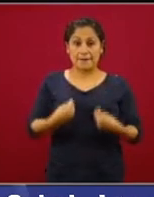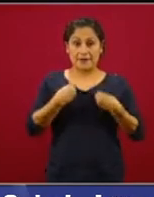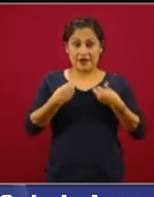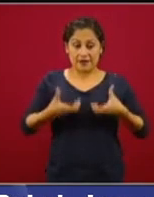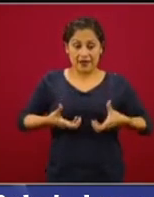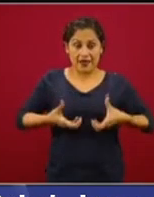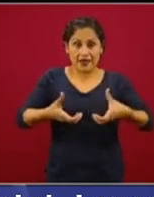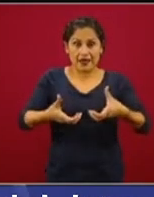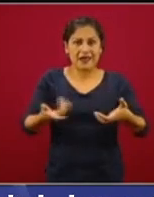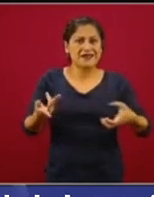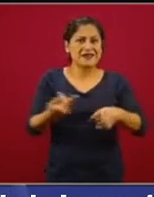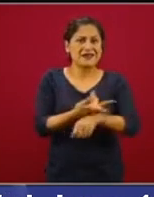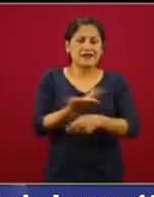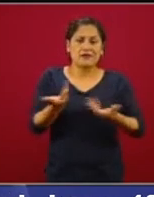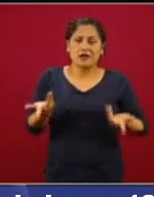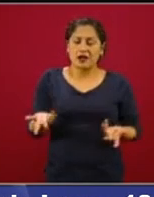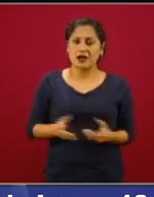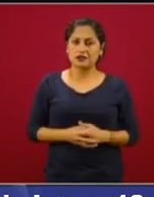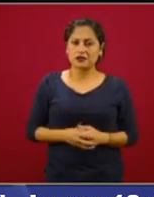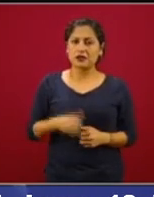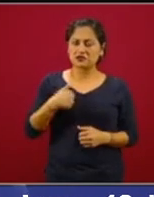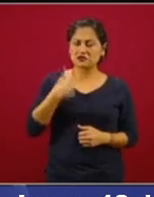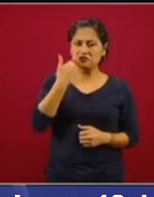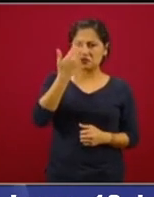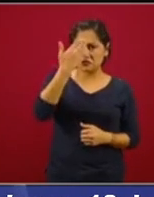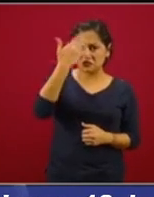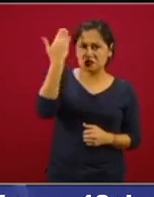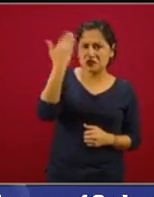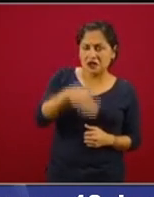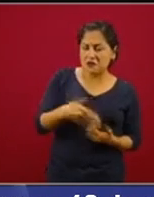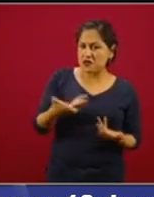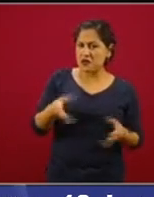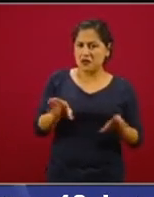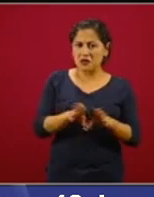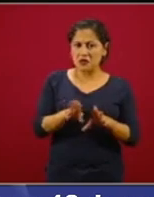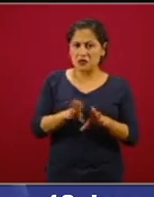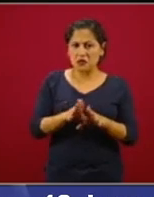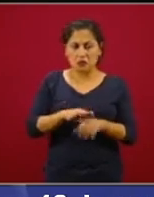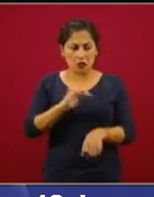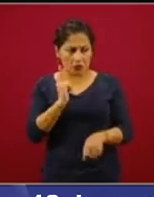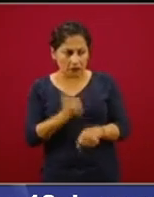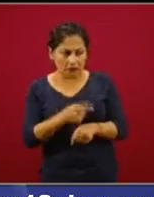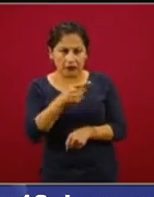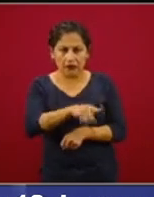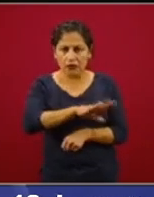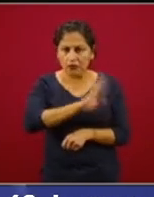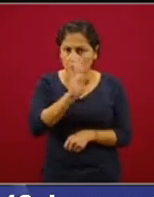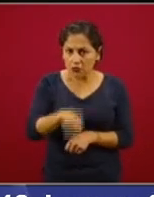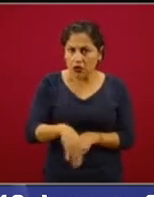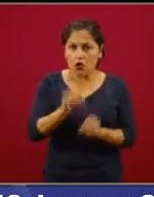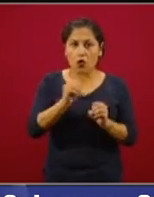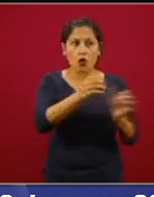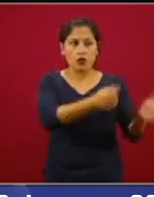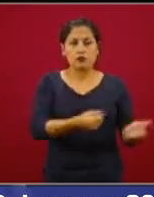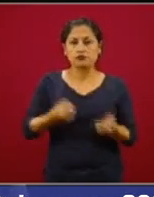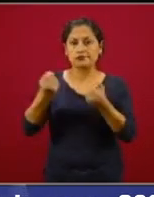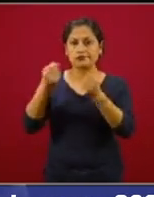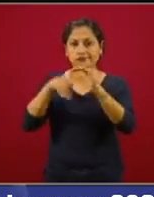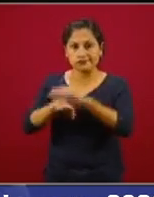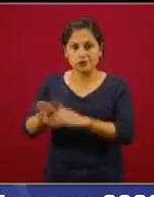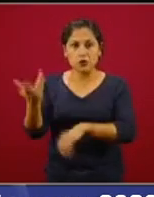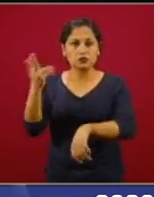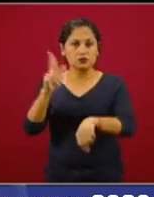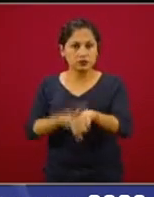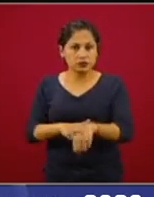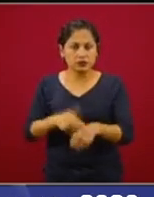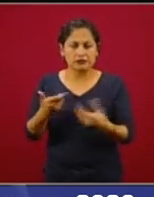Esas personas, sí quisiera saber si ha habido reportes de muerte, si han ingresado a hospitales, andan en la calle como